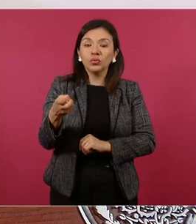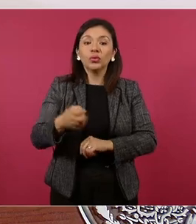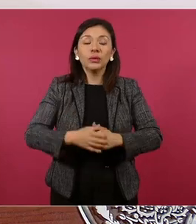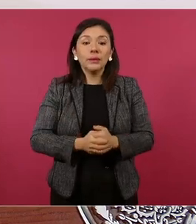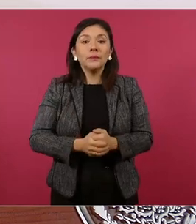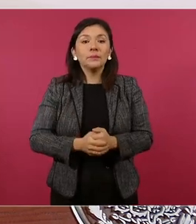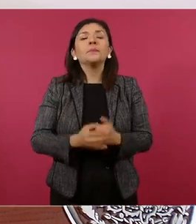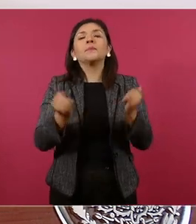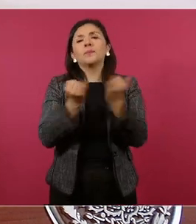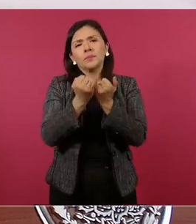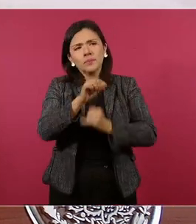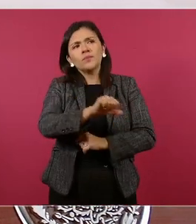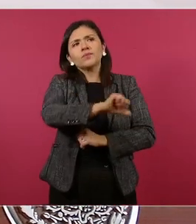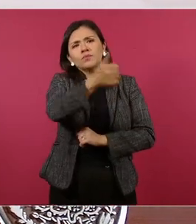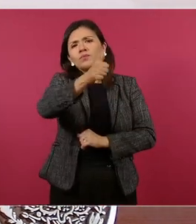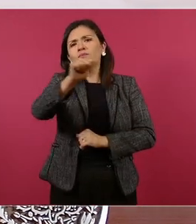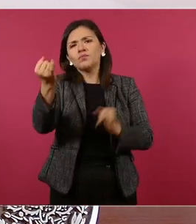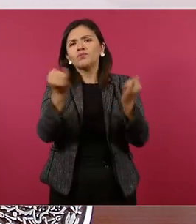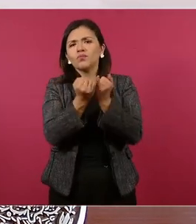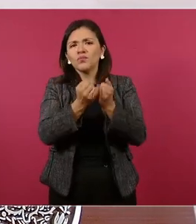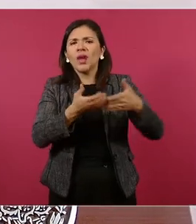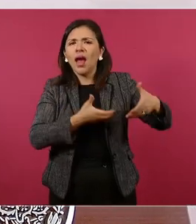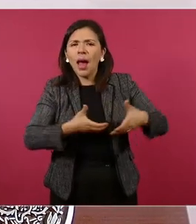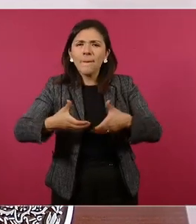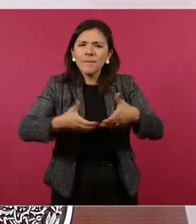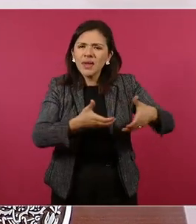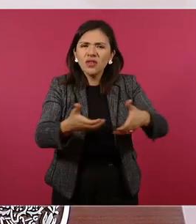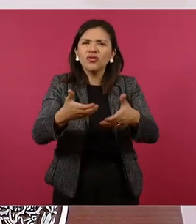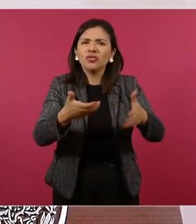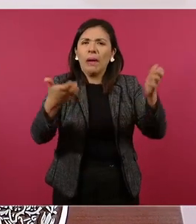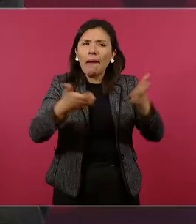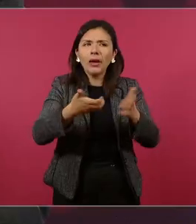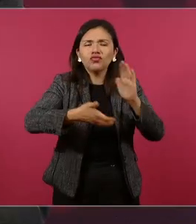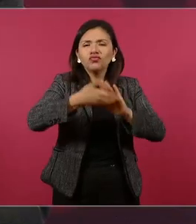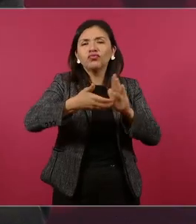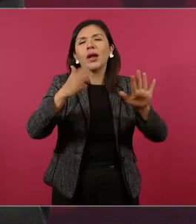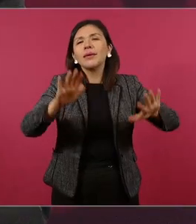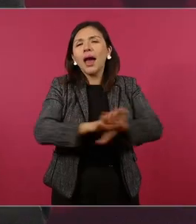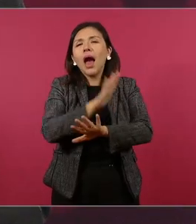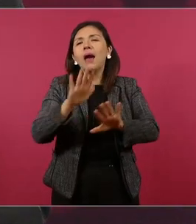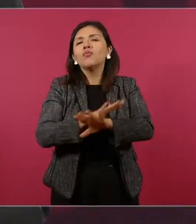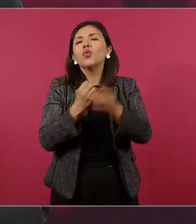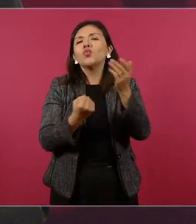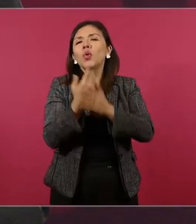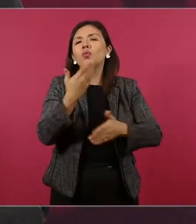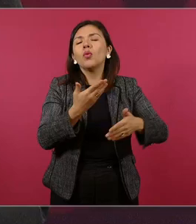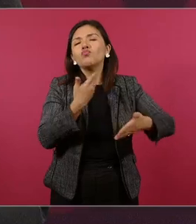luego hay otros caminos Rurales carreteras que se han modernizado